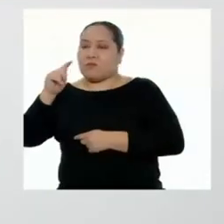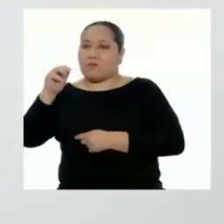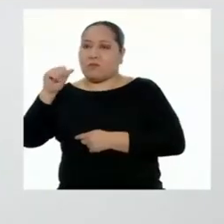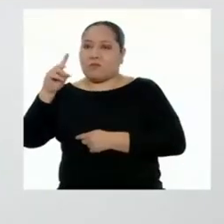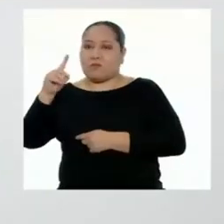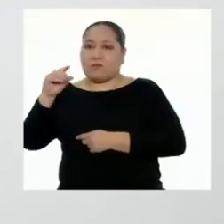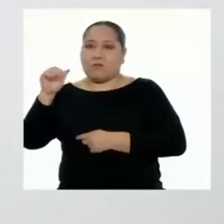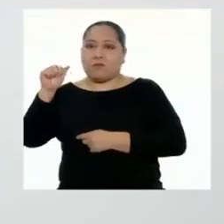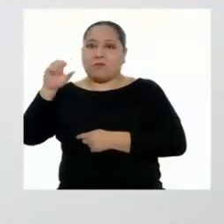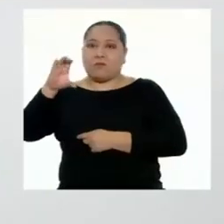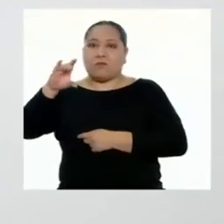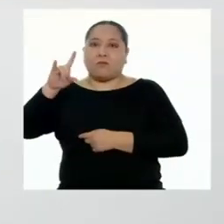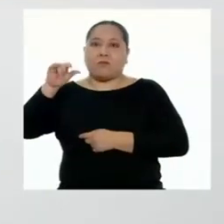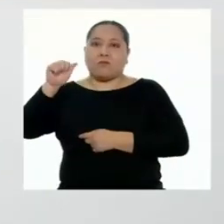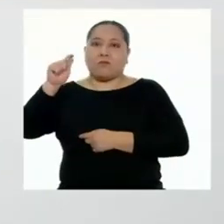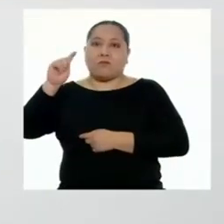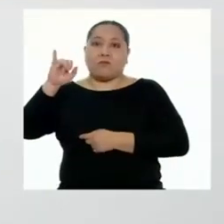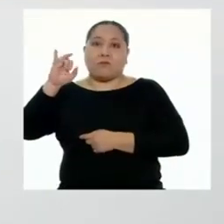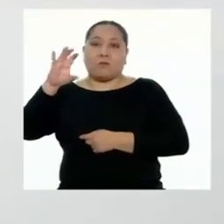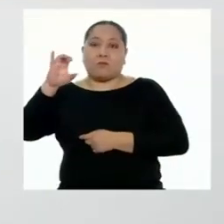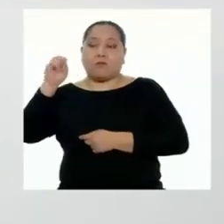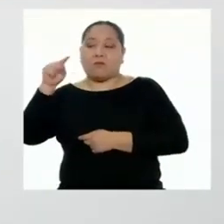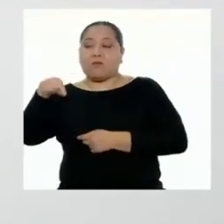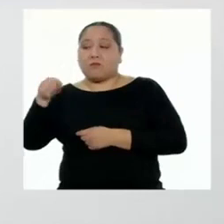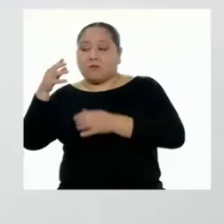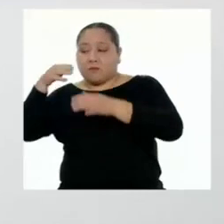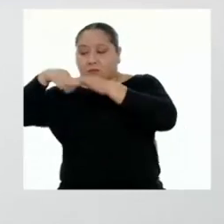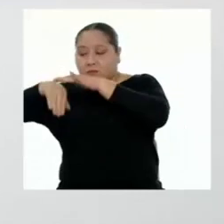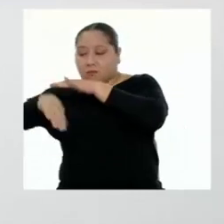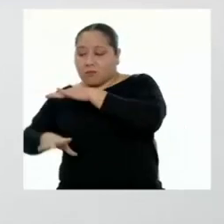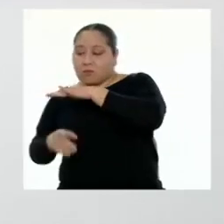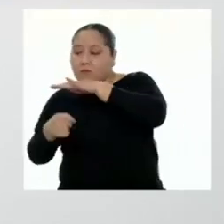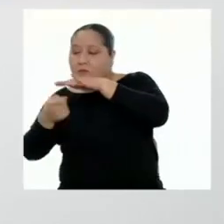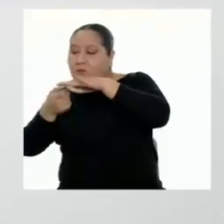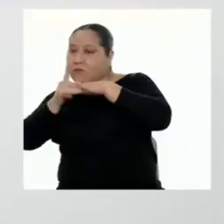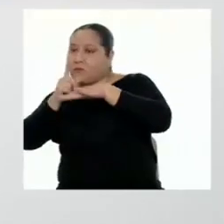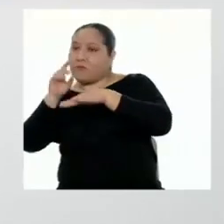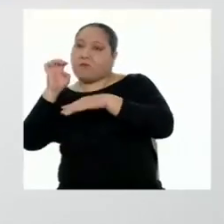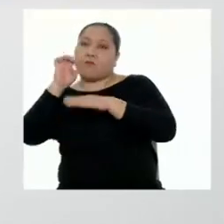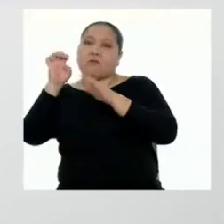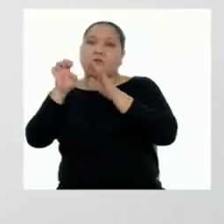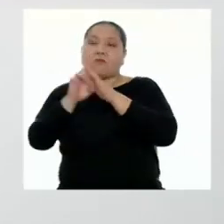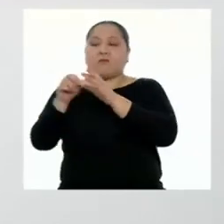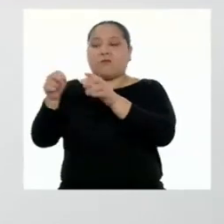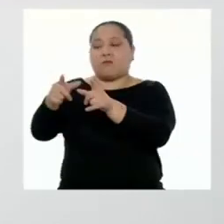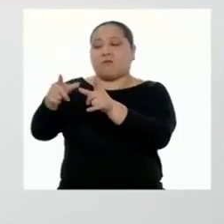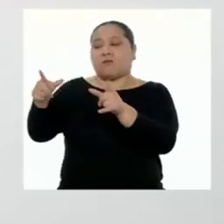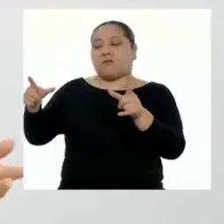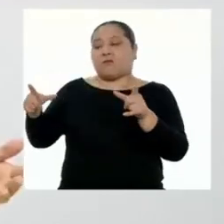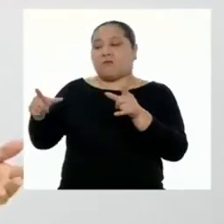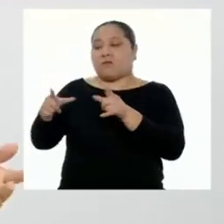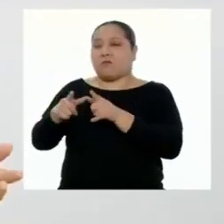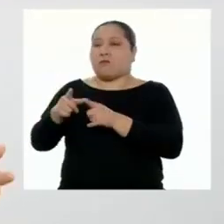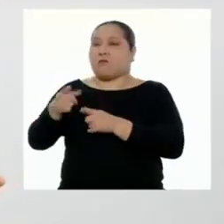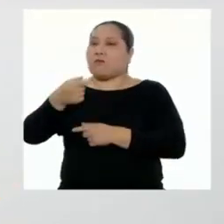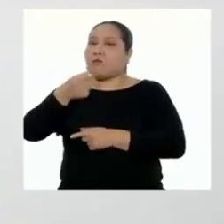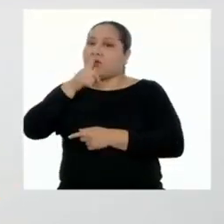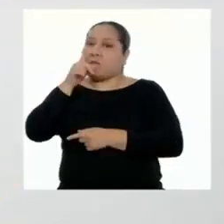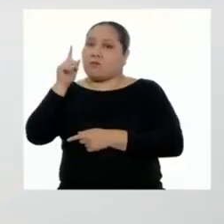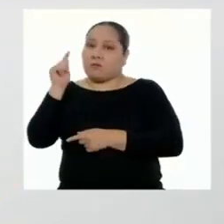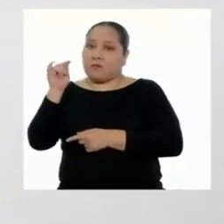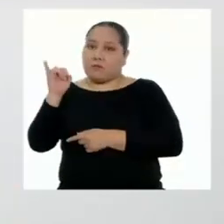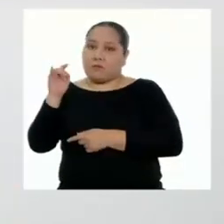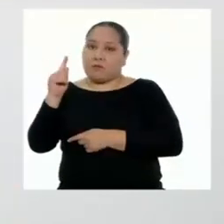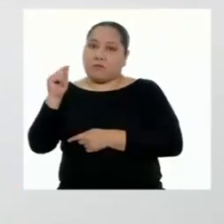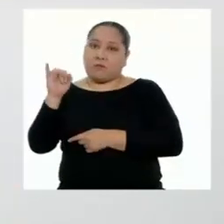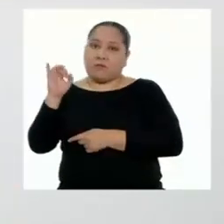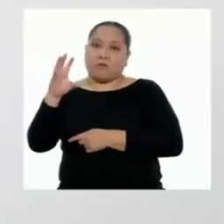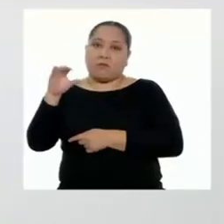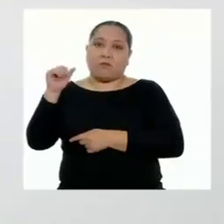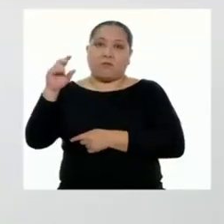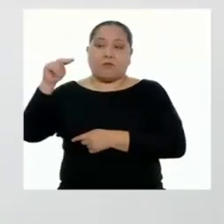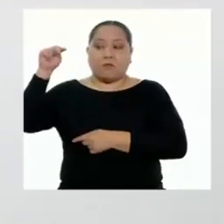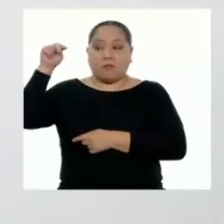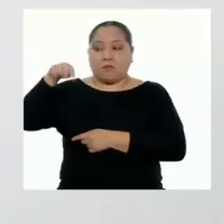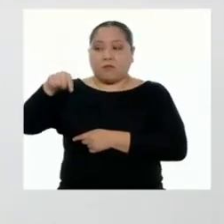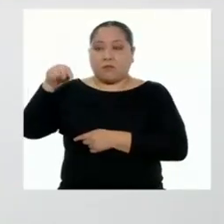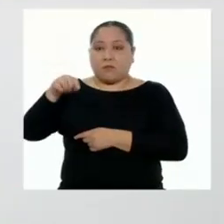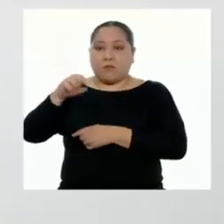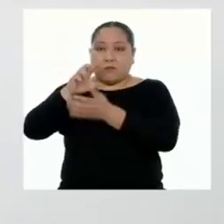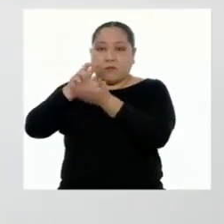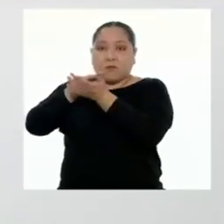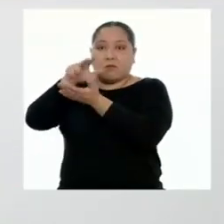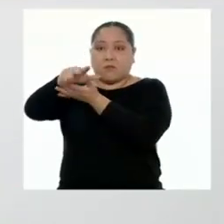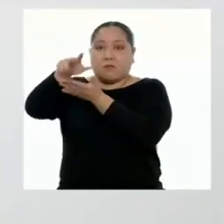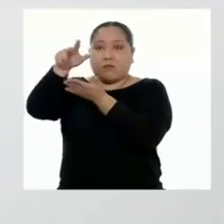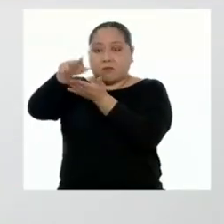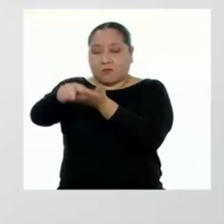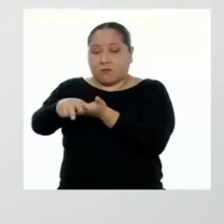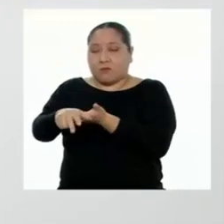cuerpo adaptado para vivir debajo del agua. Por ejemplo, el lago Titicaca es el hábitat de la rana gigante y donde encontramos también